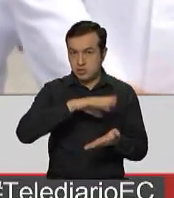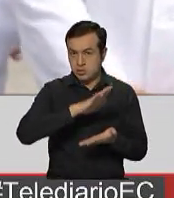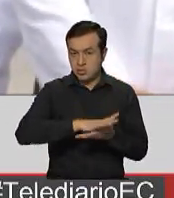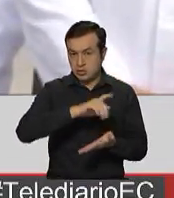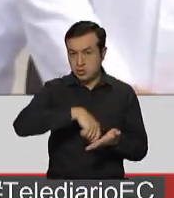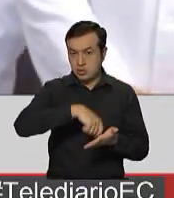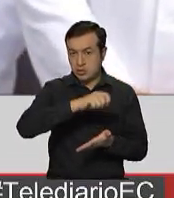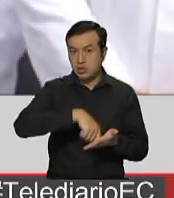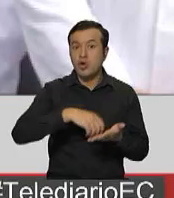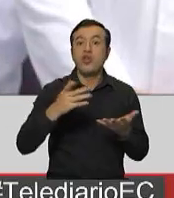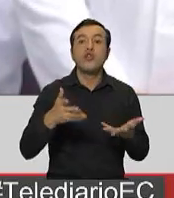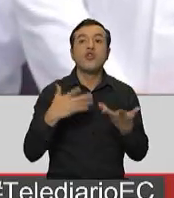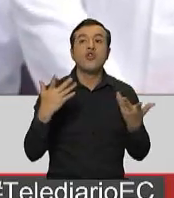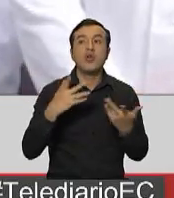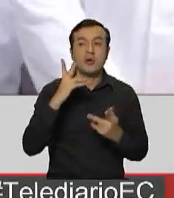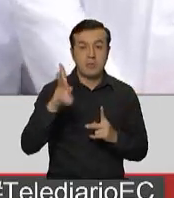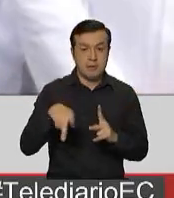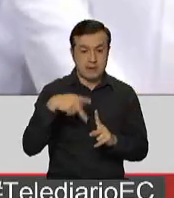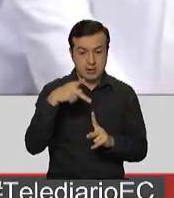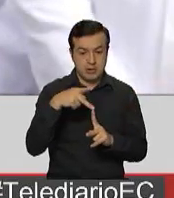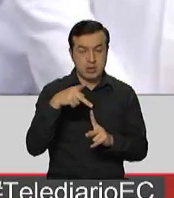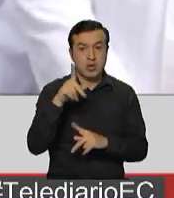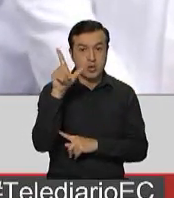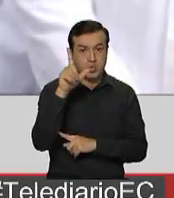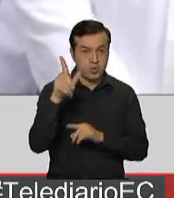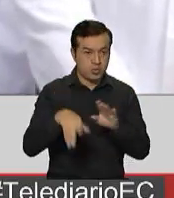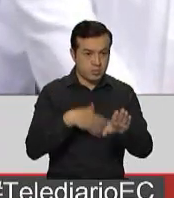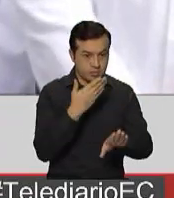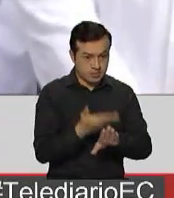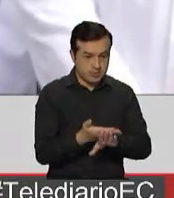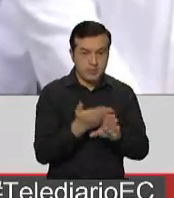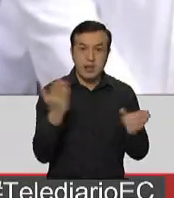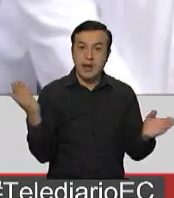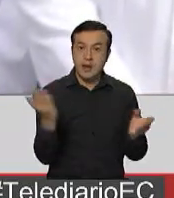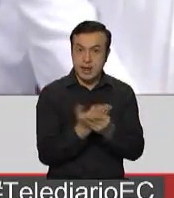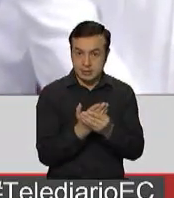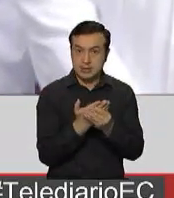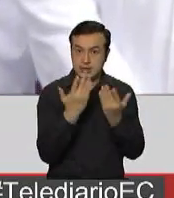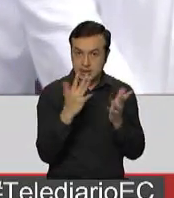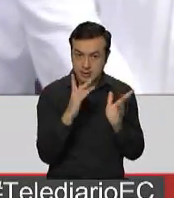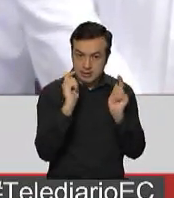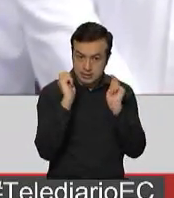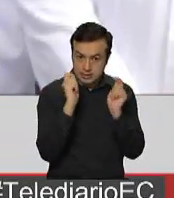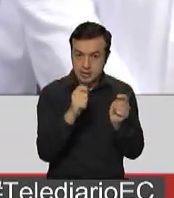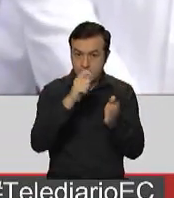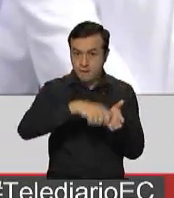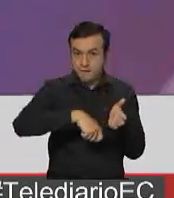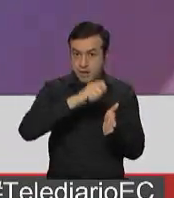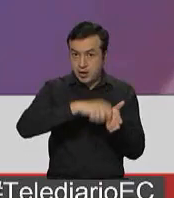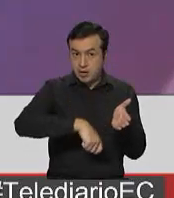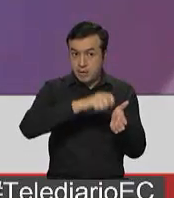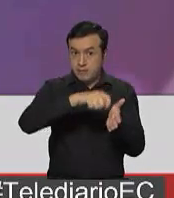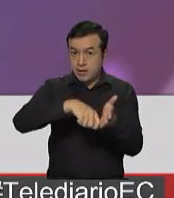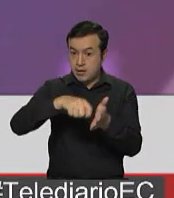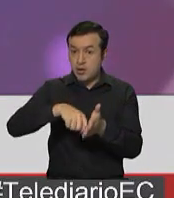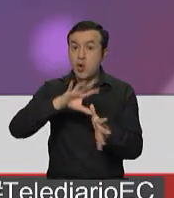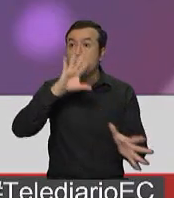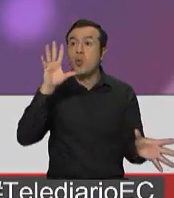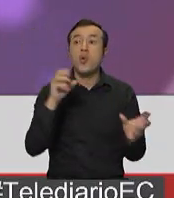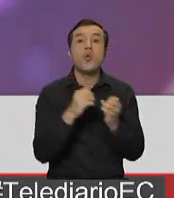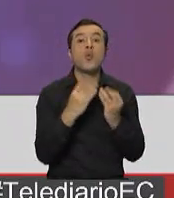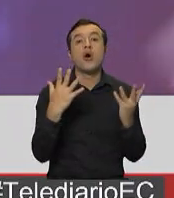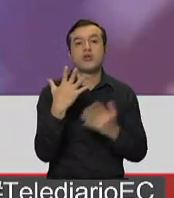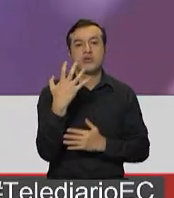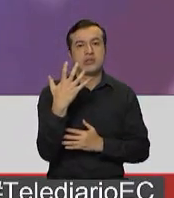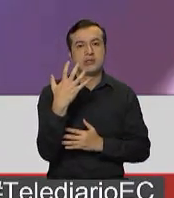la prefectura este mismo lunes. Y el acta ya está lista con la firma de todos. Son un total de 15